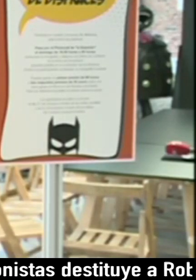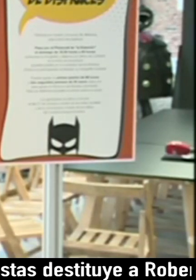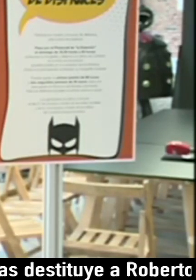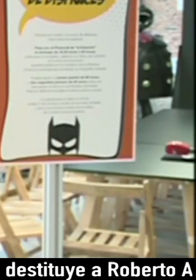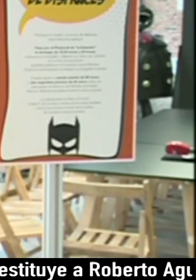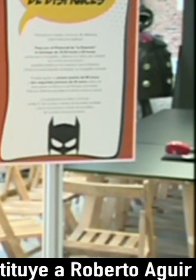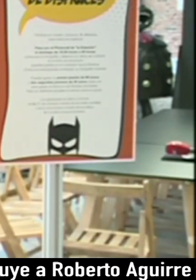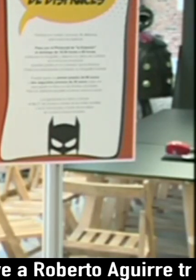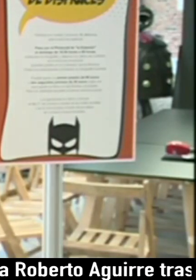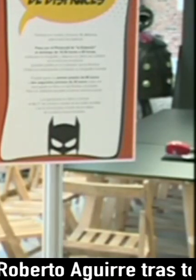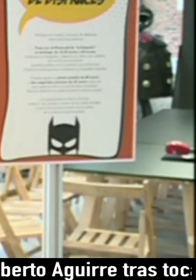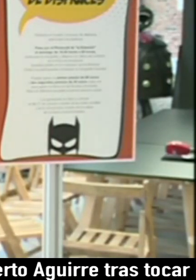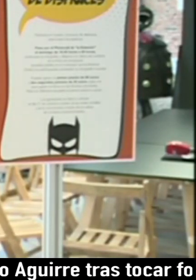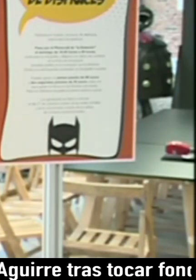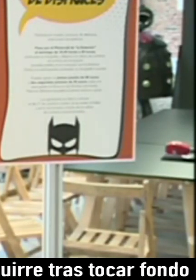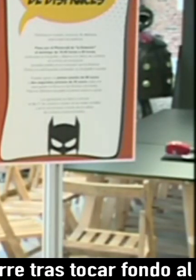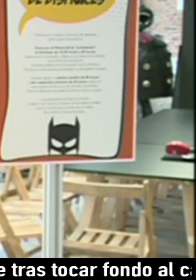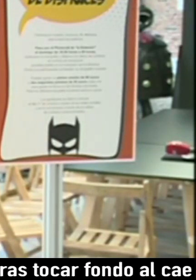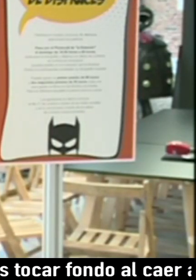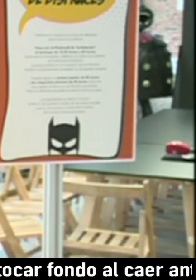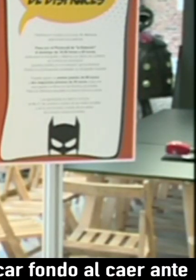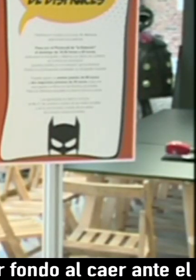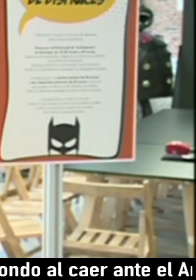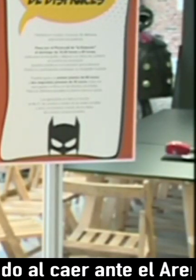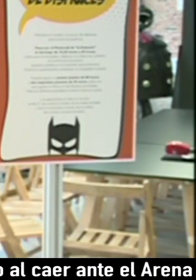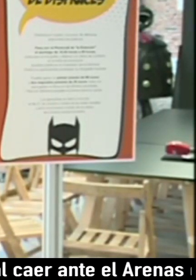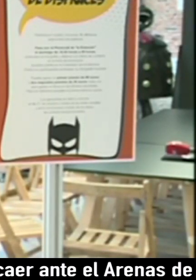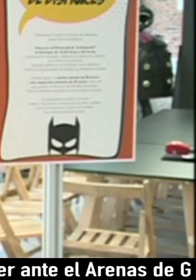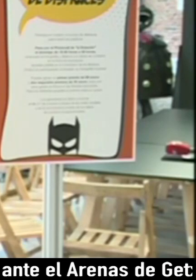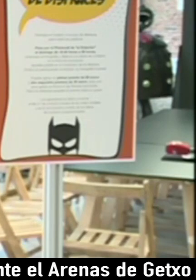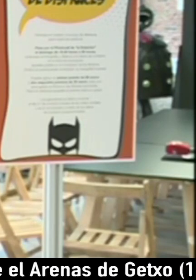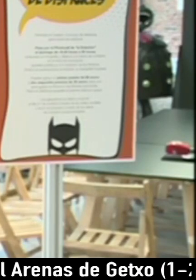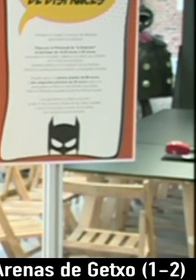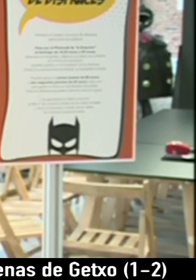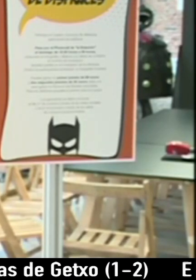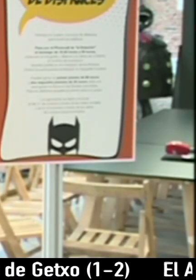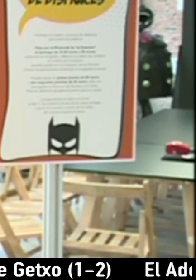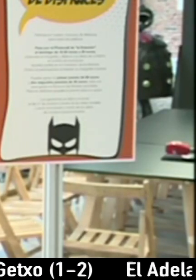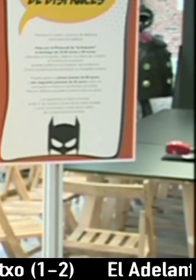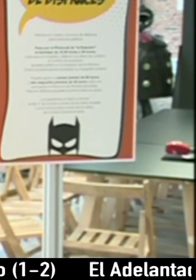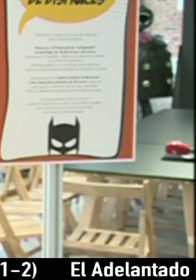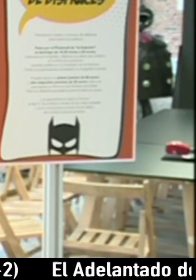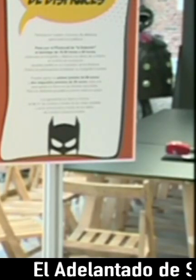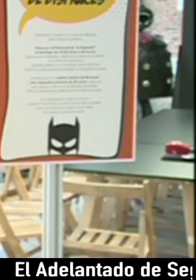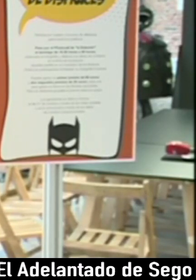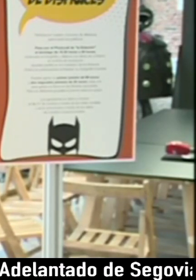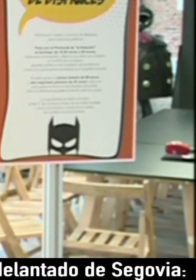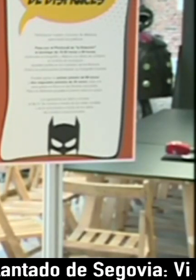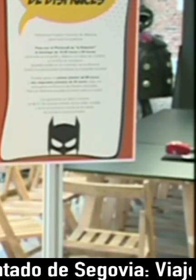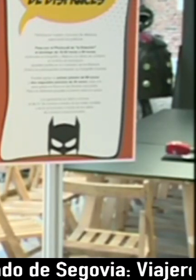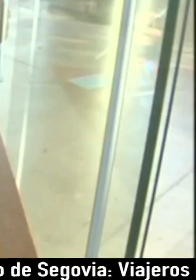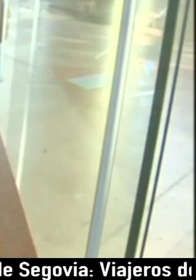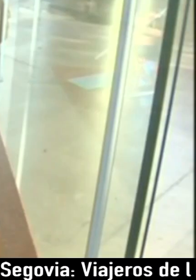esa conexión pues puede facilitar a veces la entrada en el mundo de la literatura, del cómic. El cómic al final es literatura, en muchos casos es